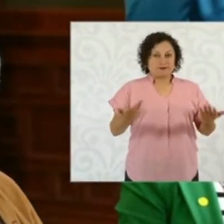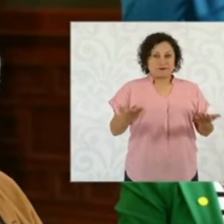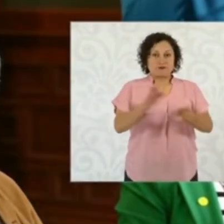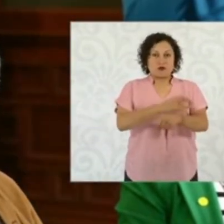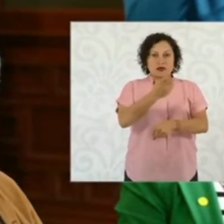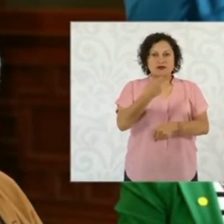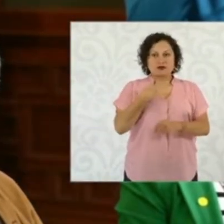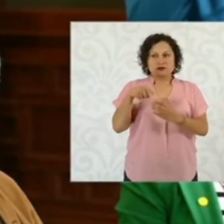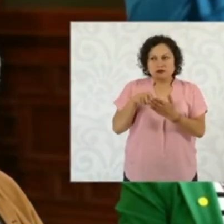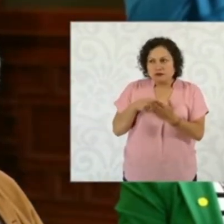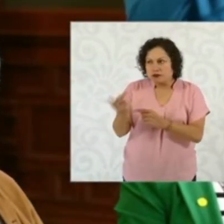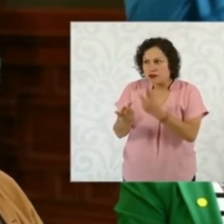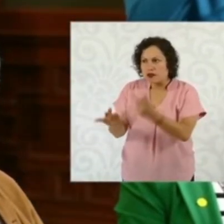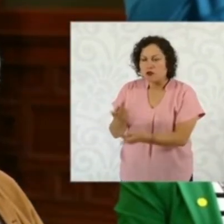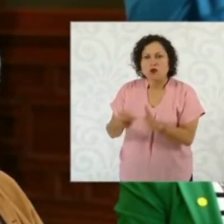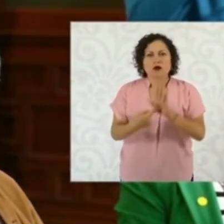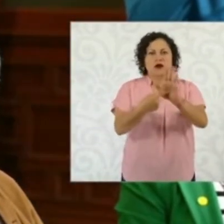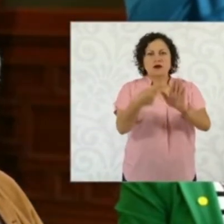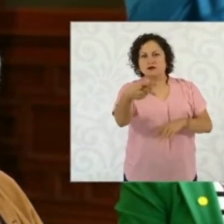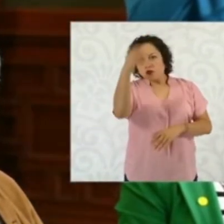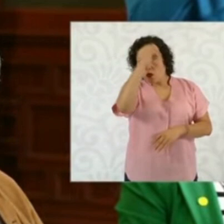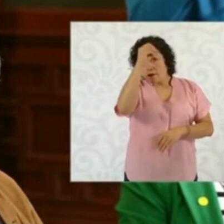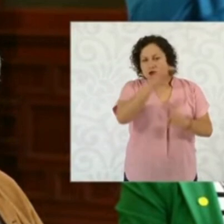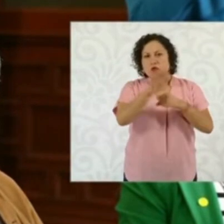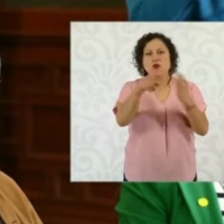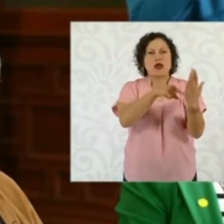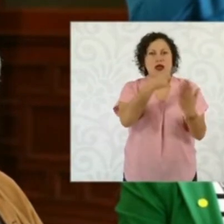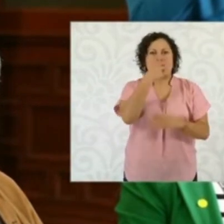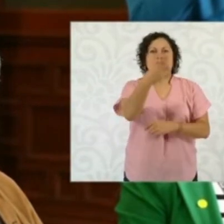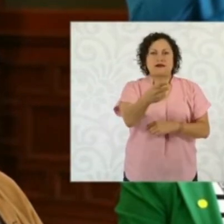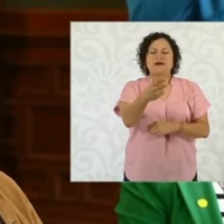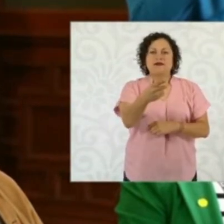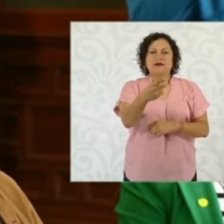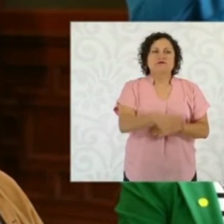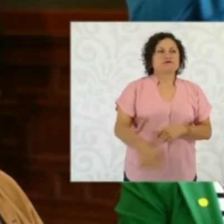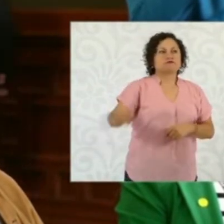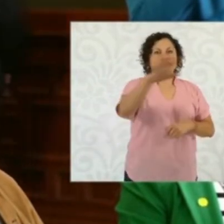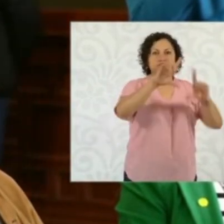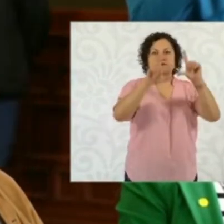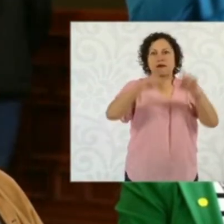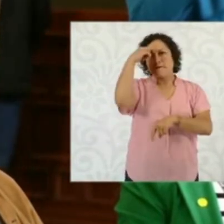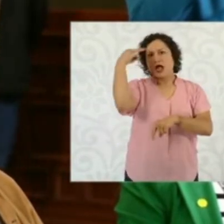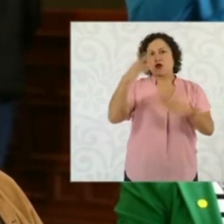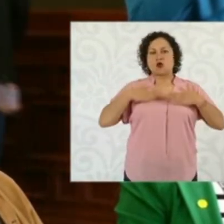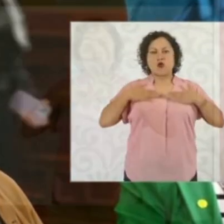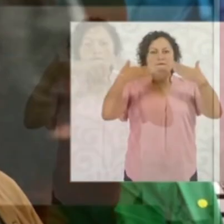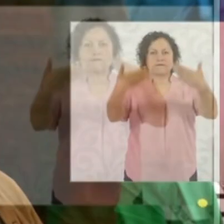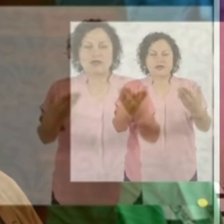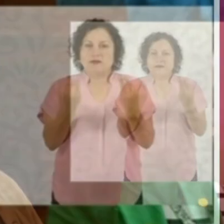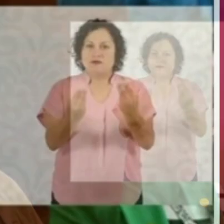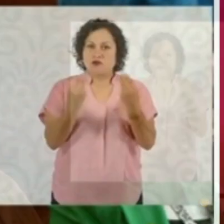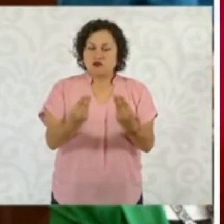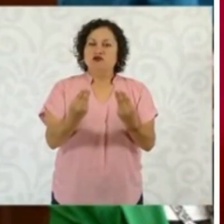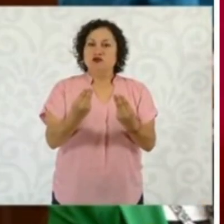encuesta también me gustaría conocer su opinión sobre el apartado que destaca una alta aprobación en la confianza que tiene el pueblo de México en la forma que